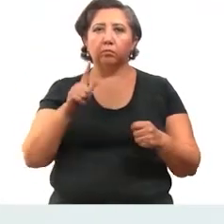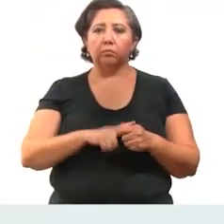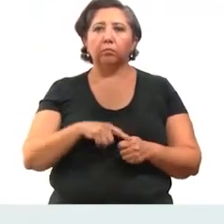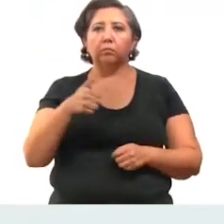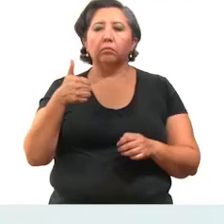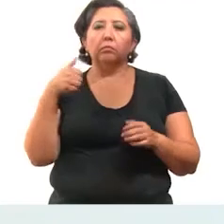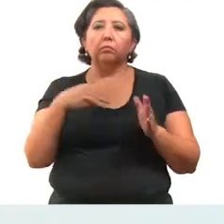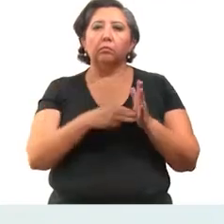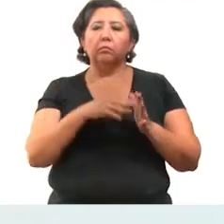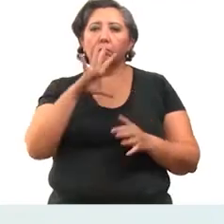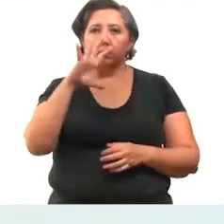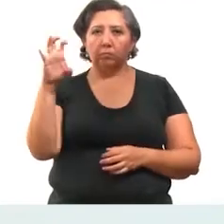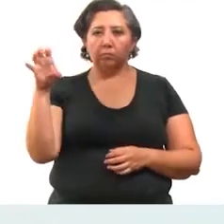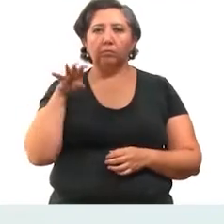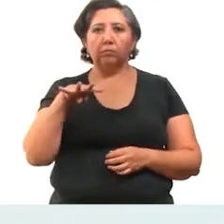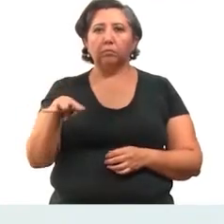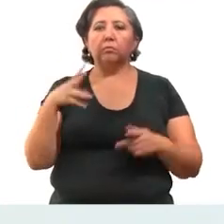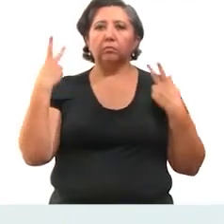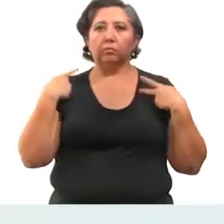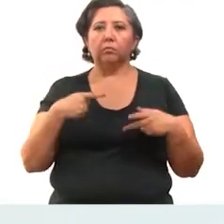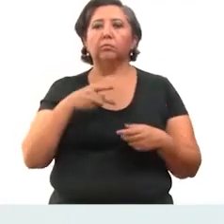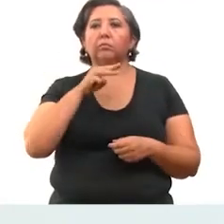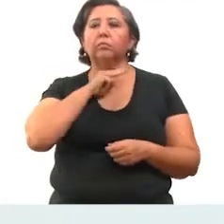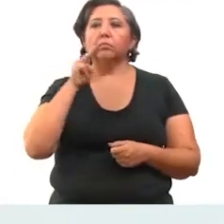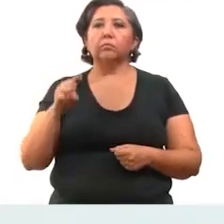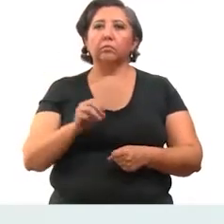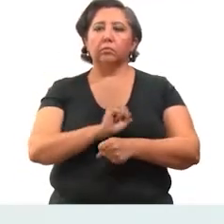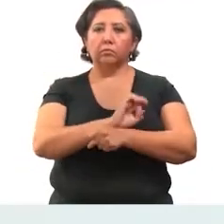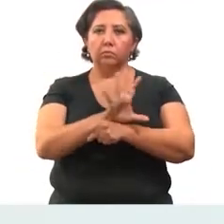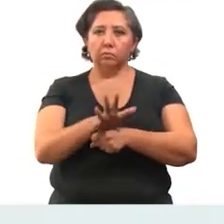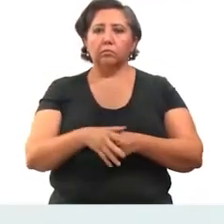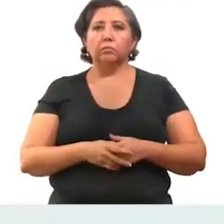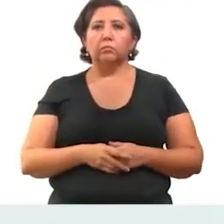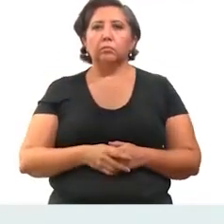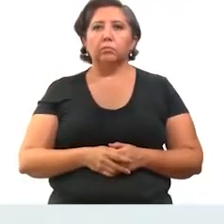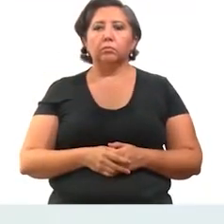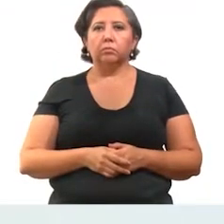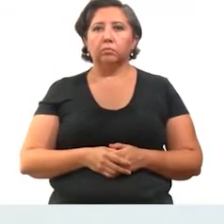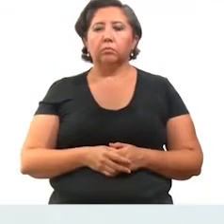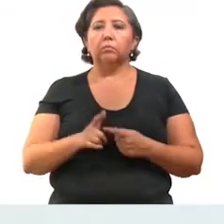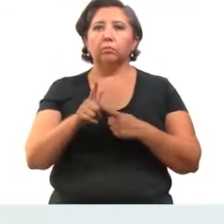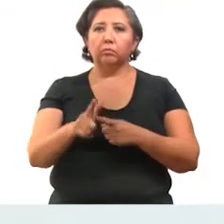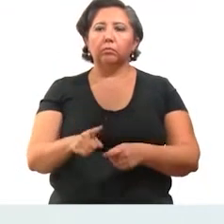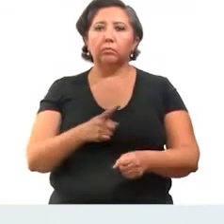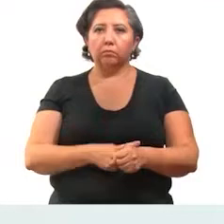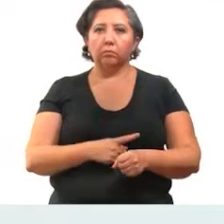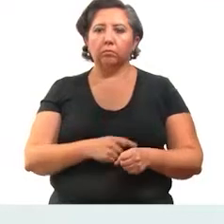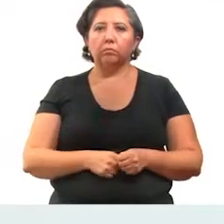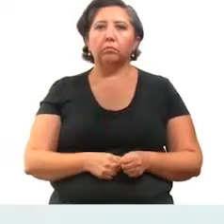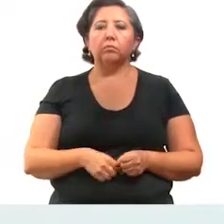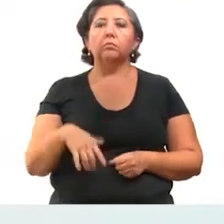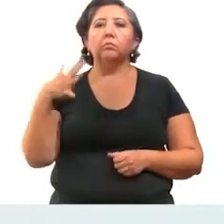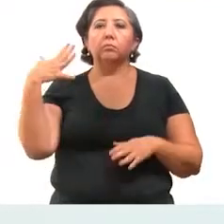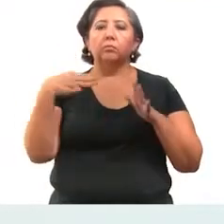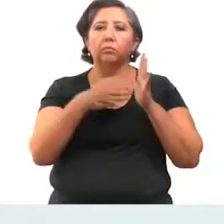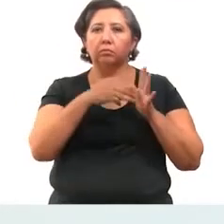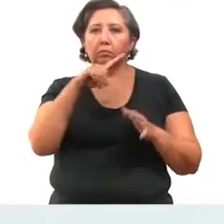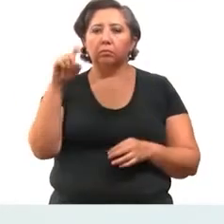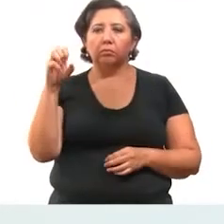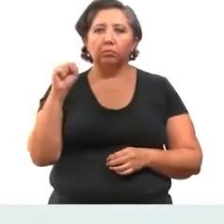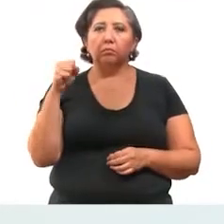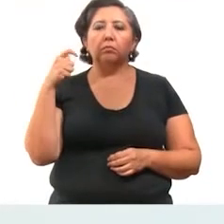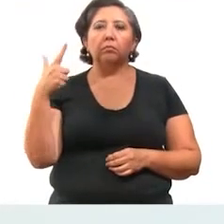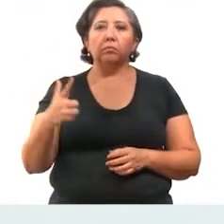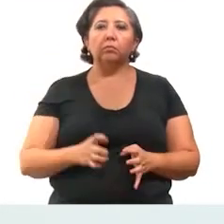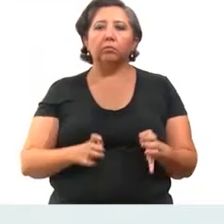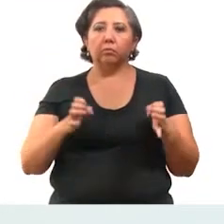son 6.519 las personas fallecidas a causa de coronavirus. De los casos activos,